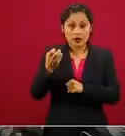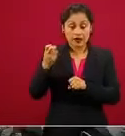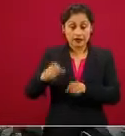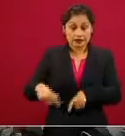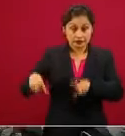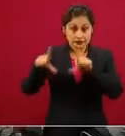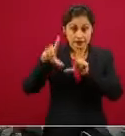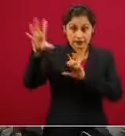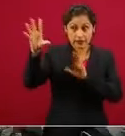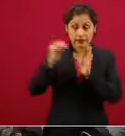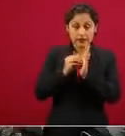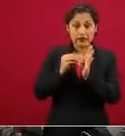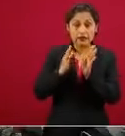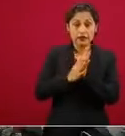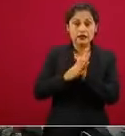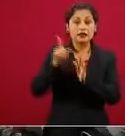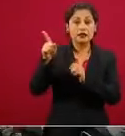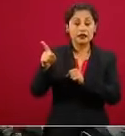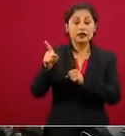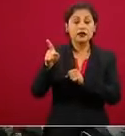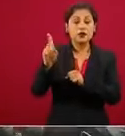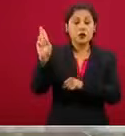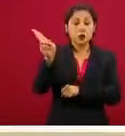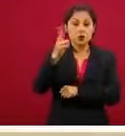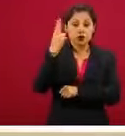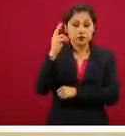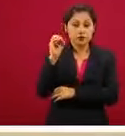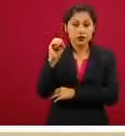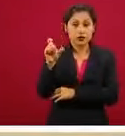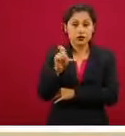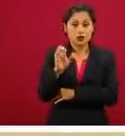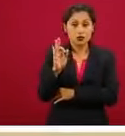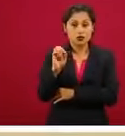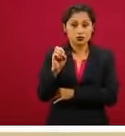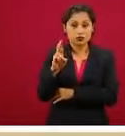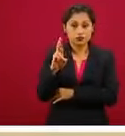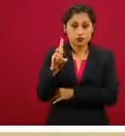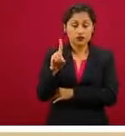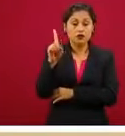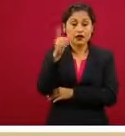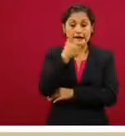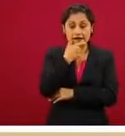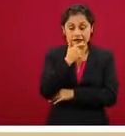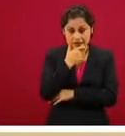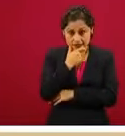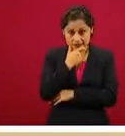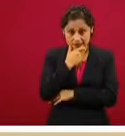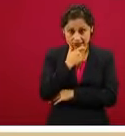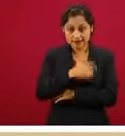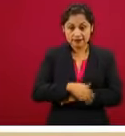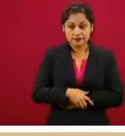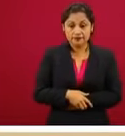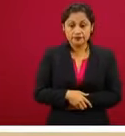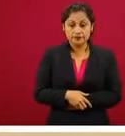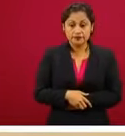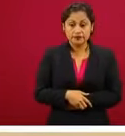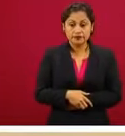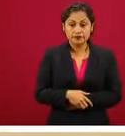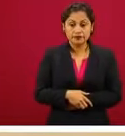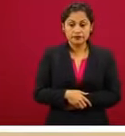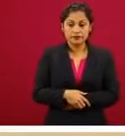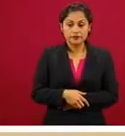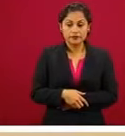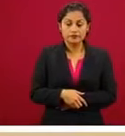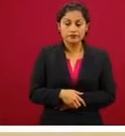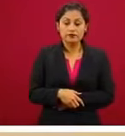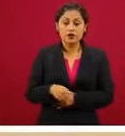público patrocinado principalmente por la Universidad de Oxford en el Reino Unido, y lo que pueden ver ustedes es estas curvas